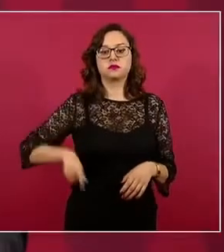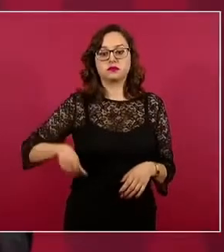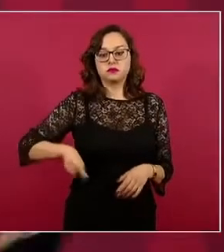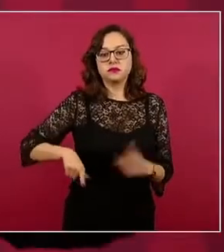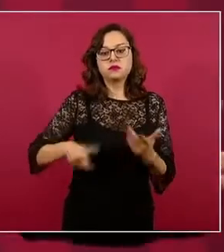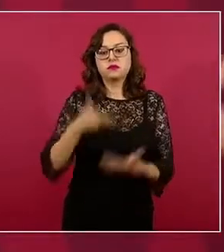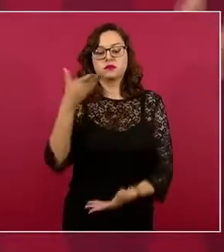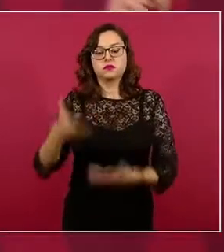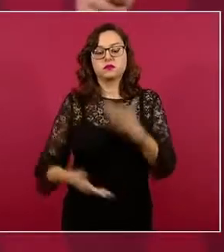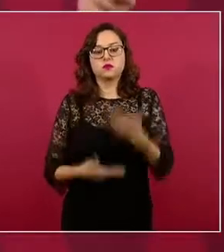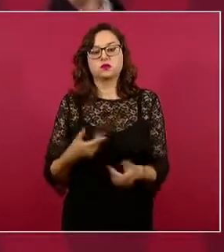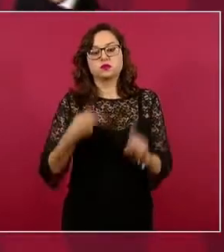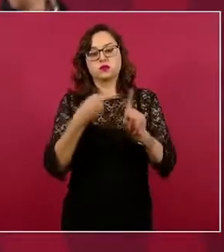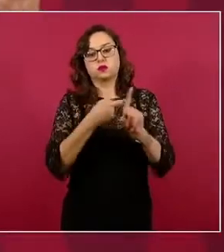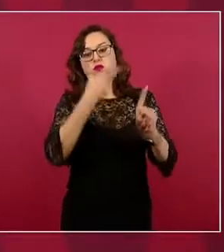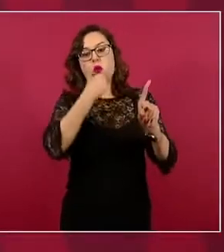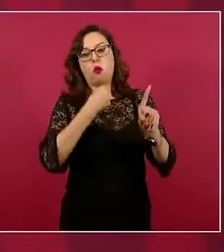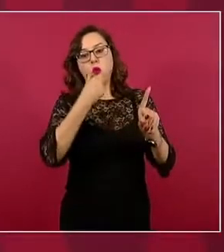que